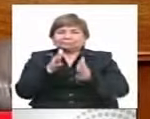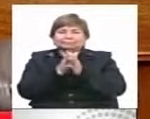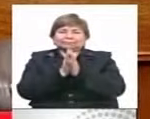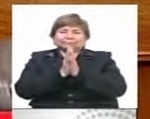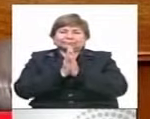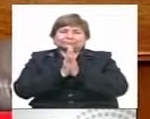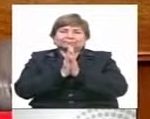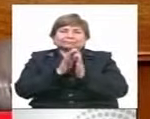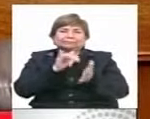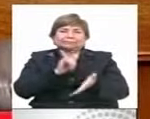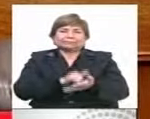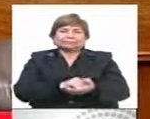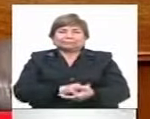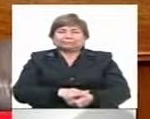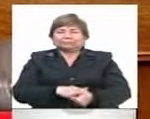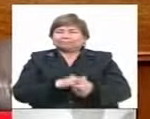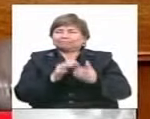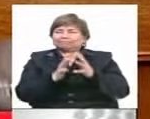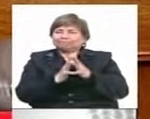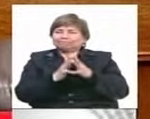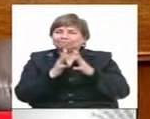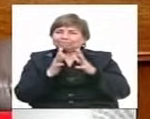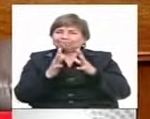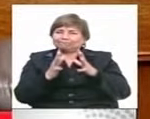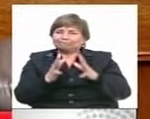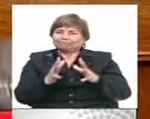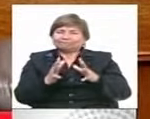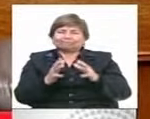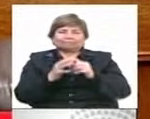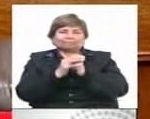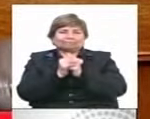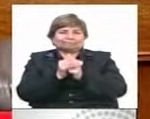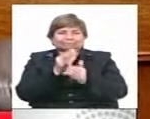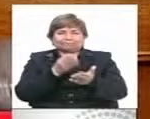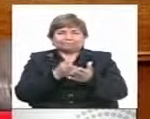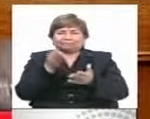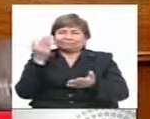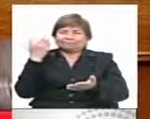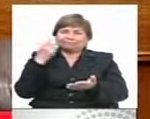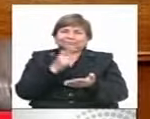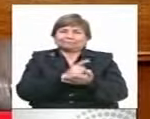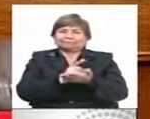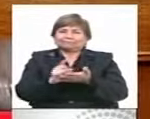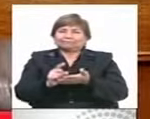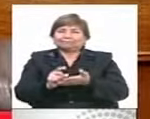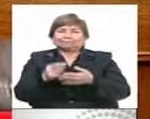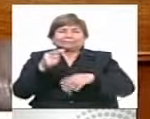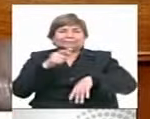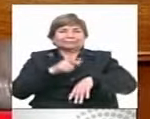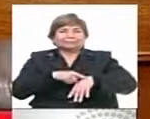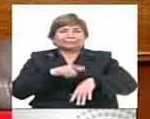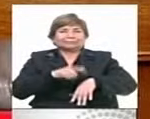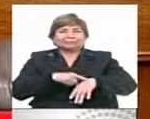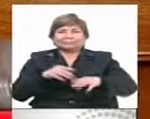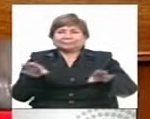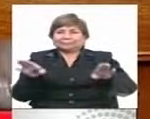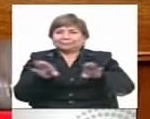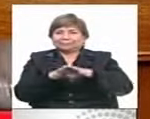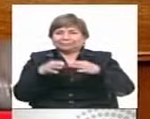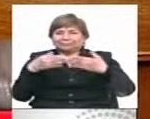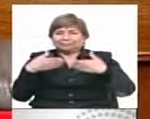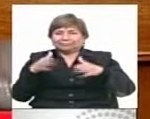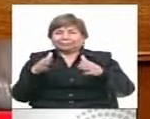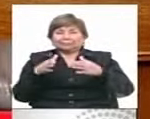solicitamos con bastante moderación las semanas pasadas de que es tiempo de que se abra la frontera en